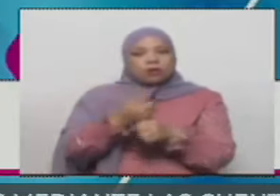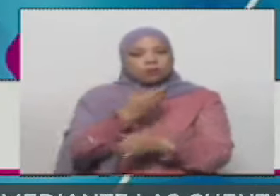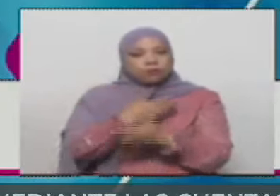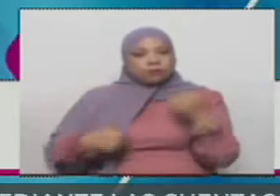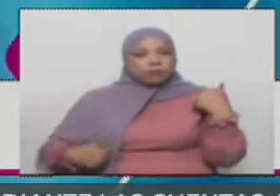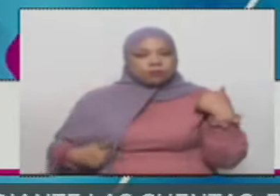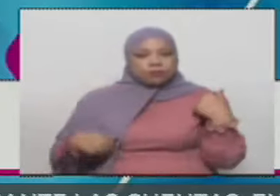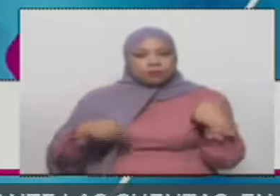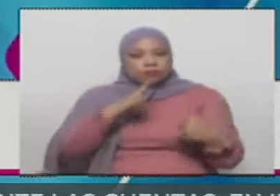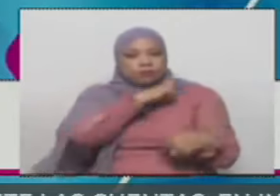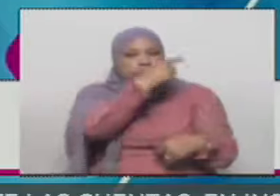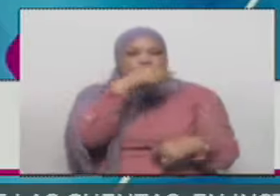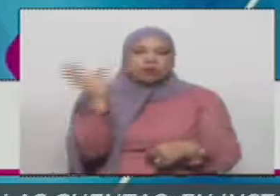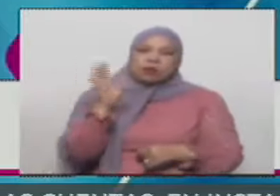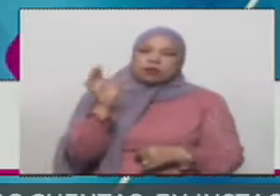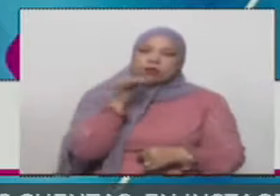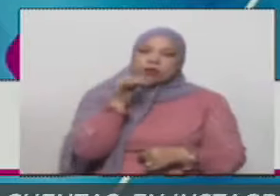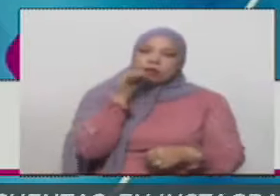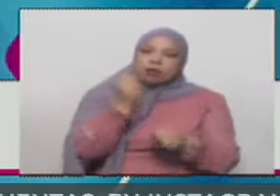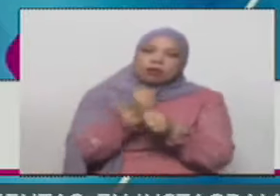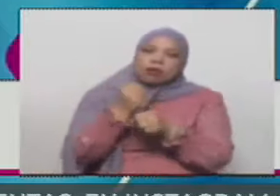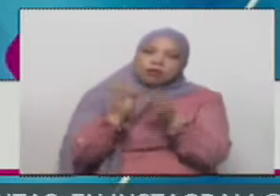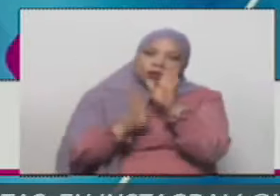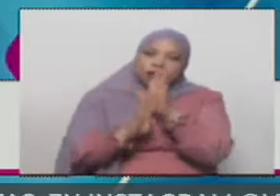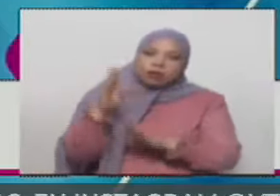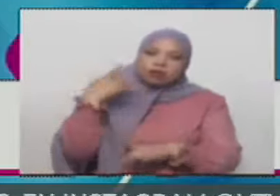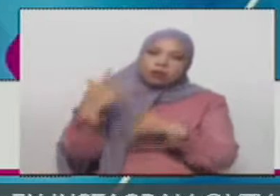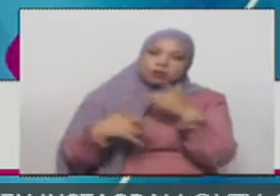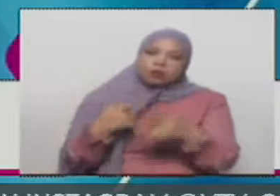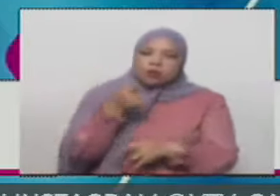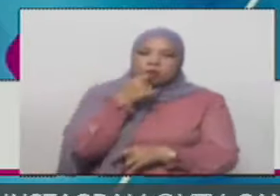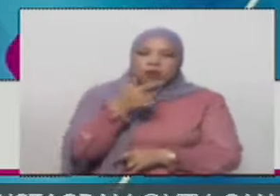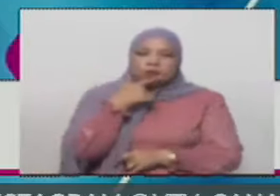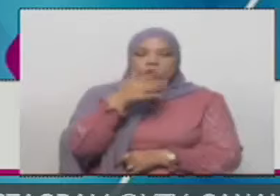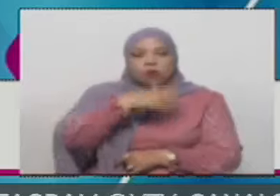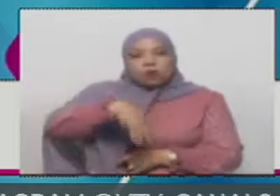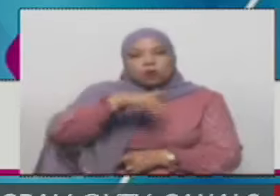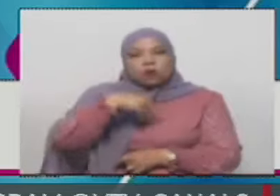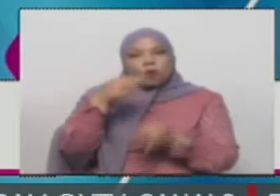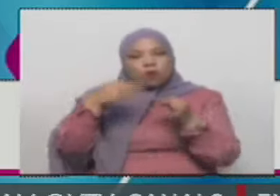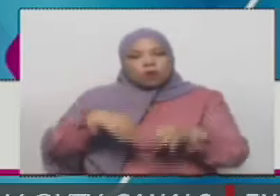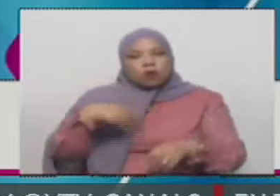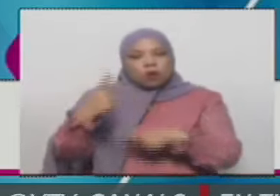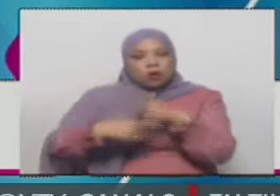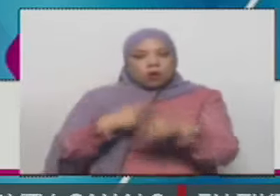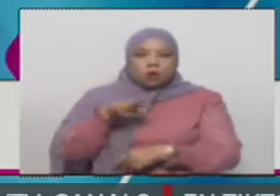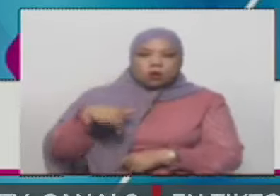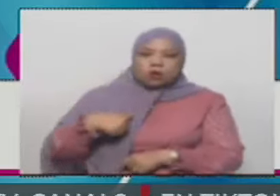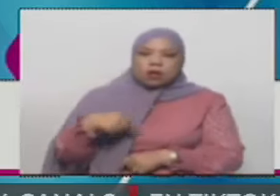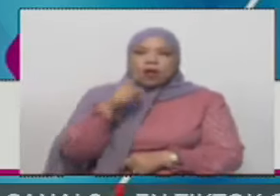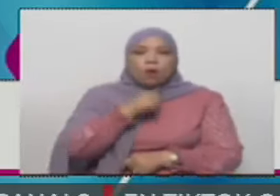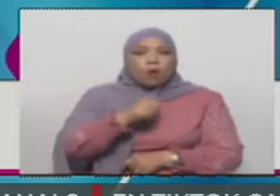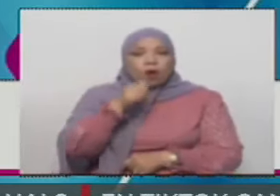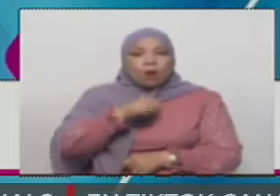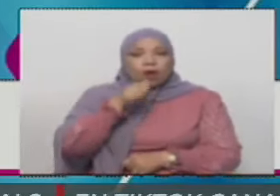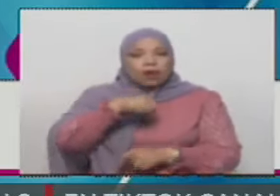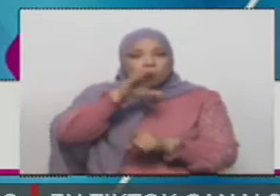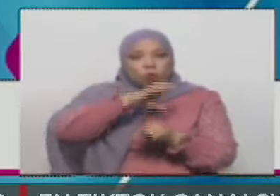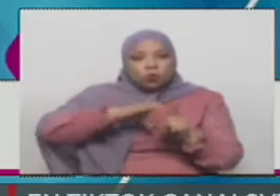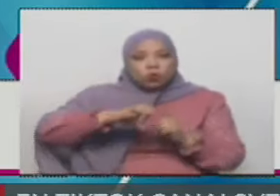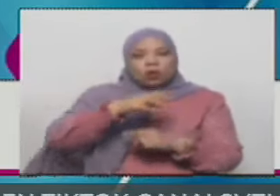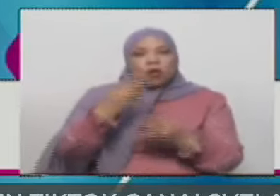la capital también, vienen desarrollando estas manifestaciones, son unos verdaderos protagonistas de resistencia cultural.